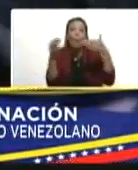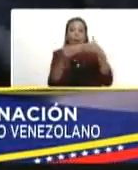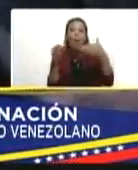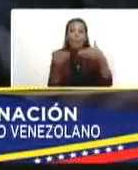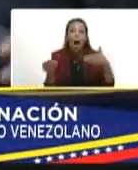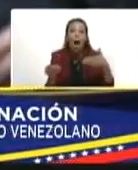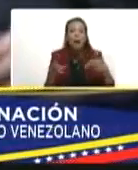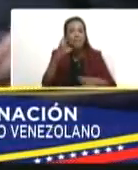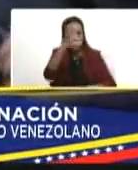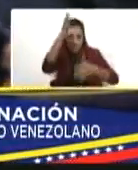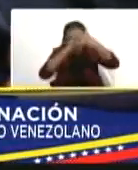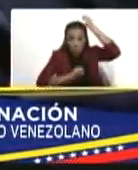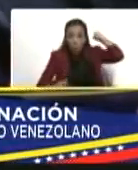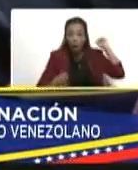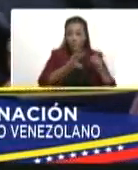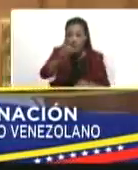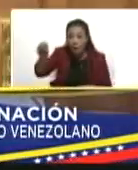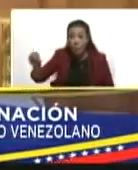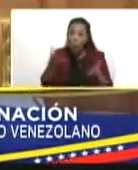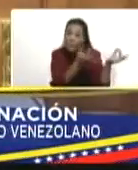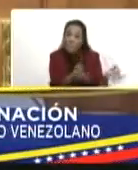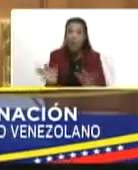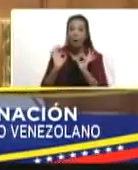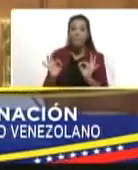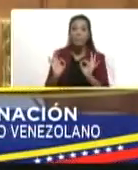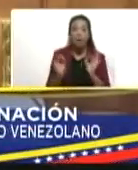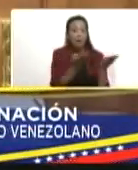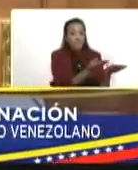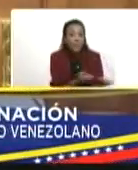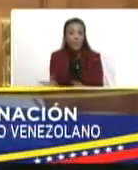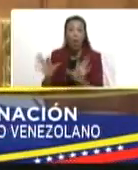señores Embajadores queridos Embajadores y